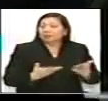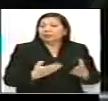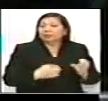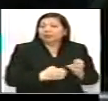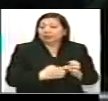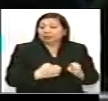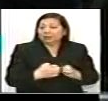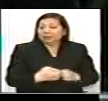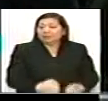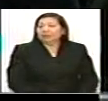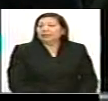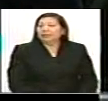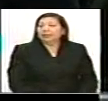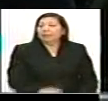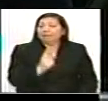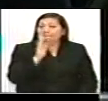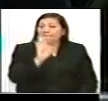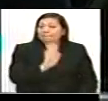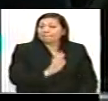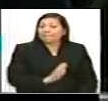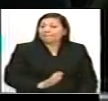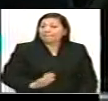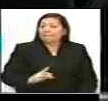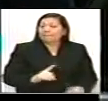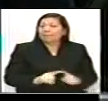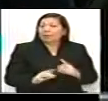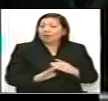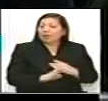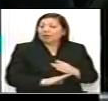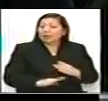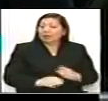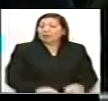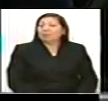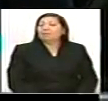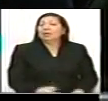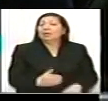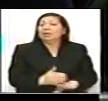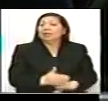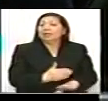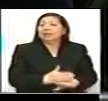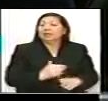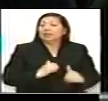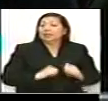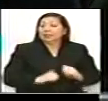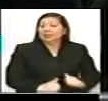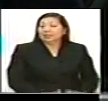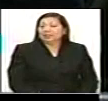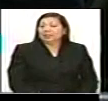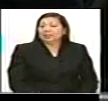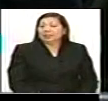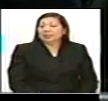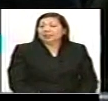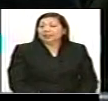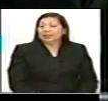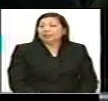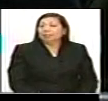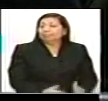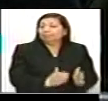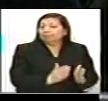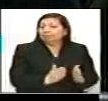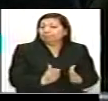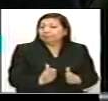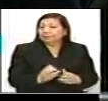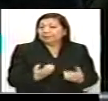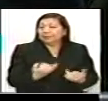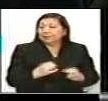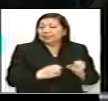equipos a nivel nacional, pero en base al desarrollo de una actividad que se llama la operación de